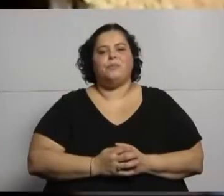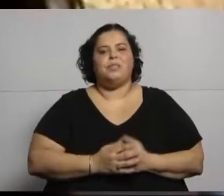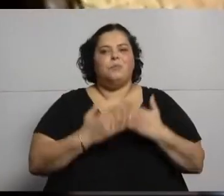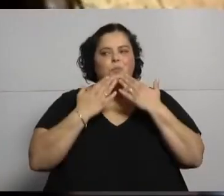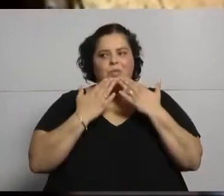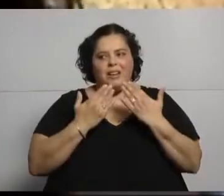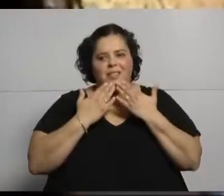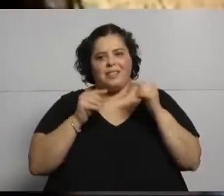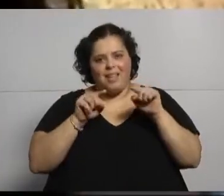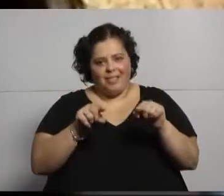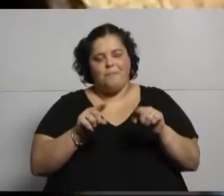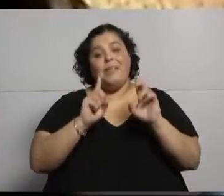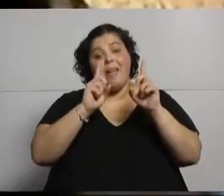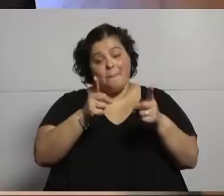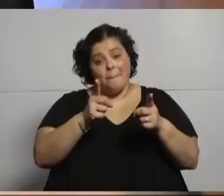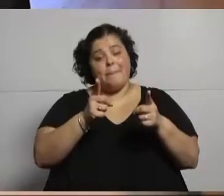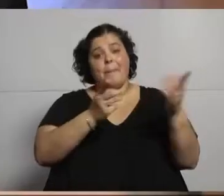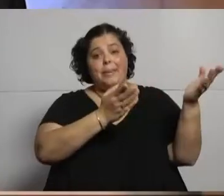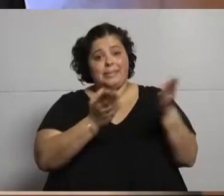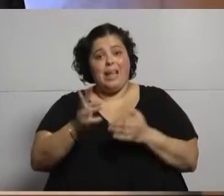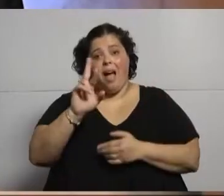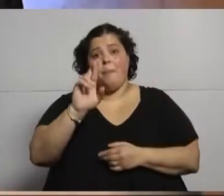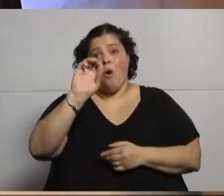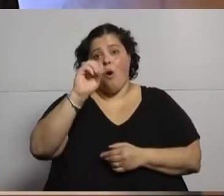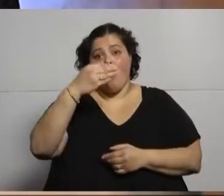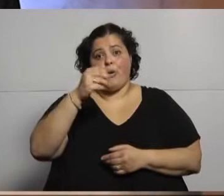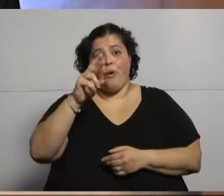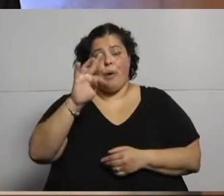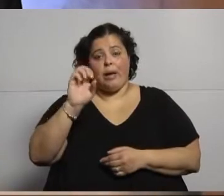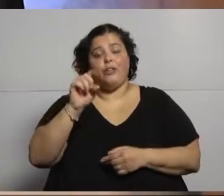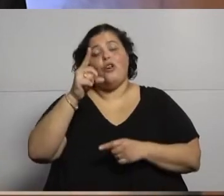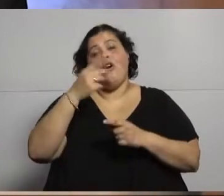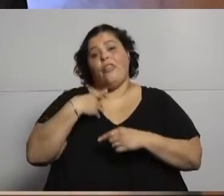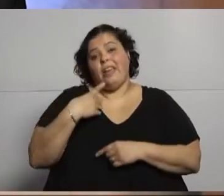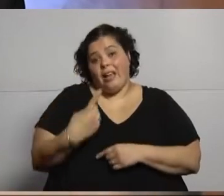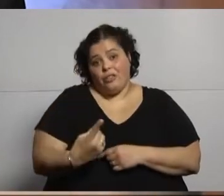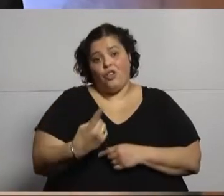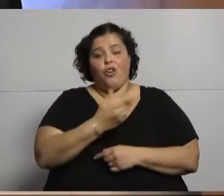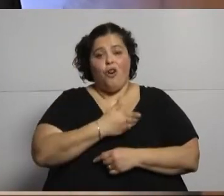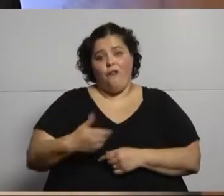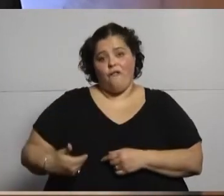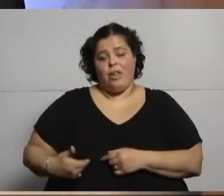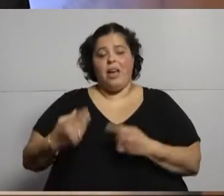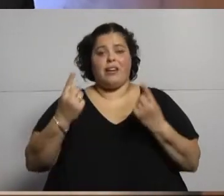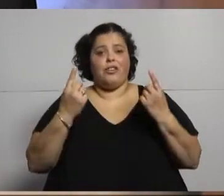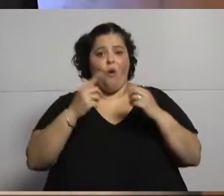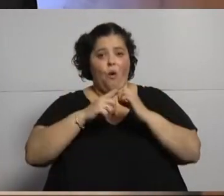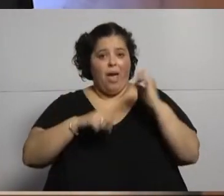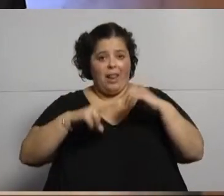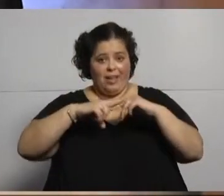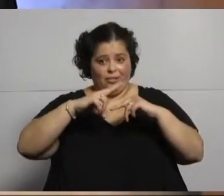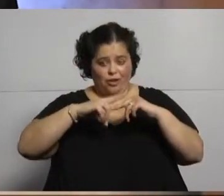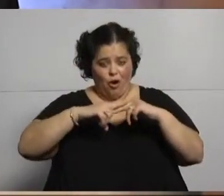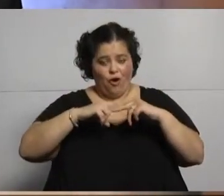Y ahora llegó el turno de presentar a Roberto Zambrana, director de Gobierno Electrónico y Modernización de la Gestión en el Gobierno Autónomo Municipal de La